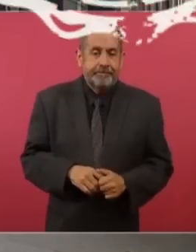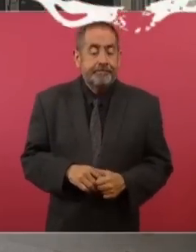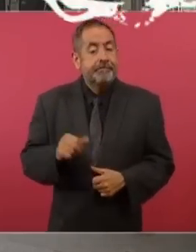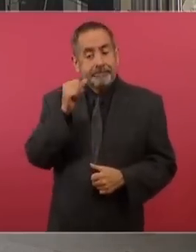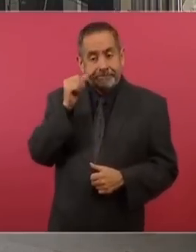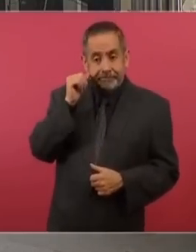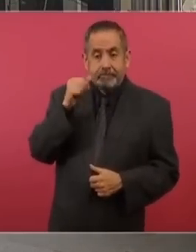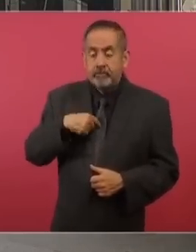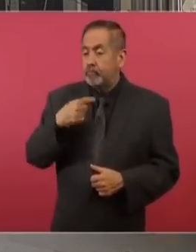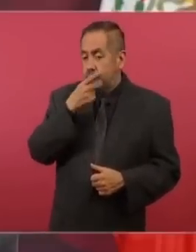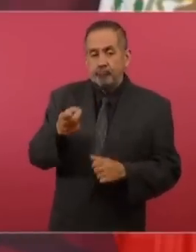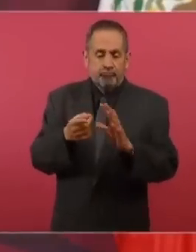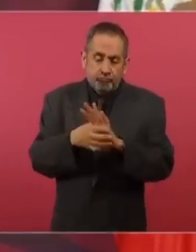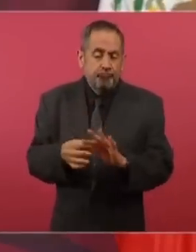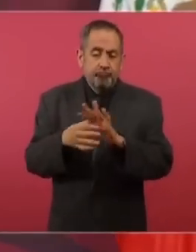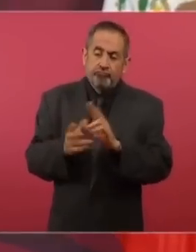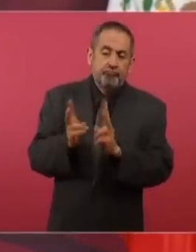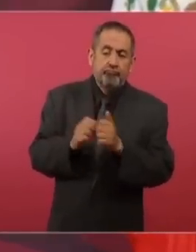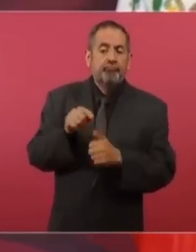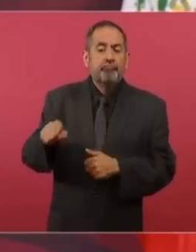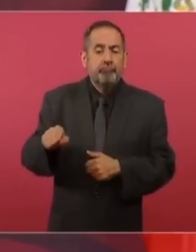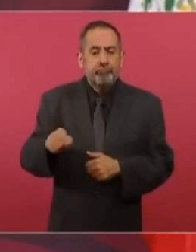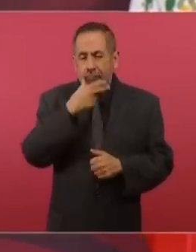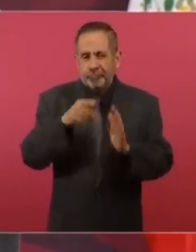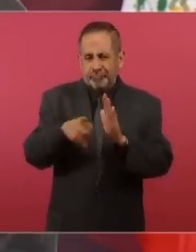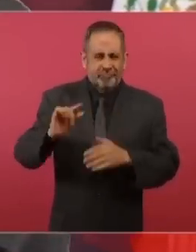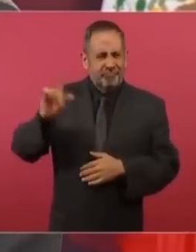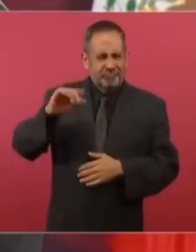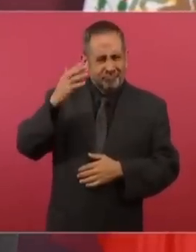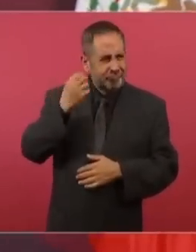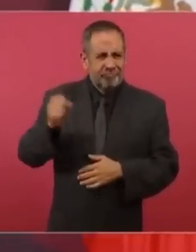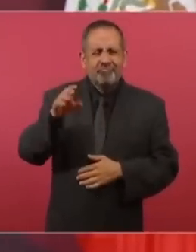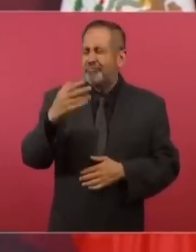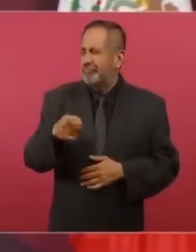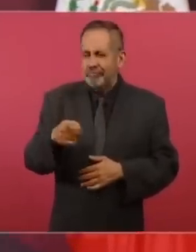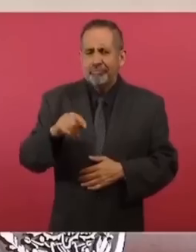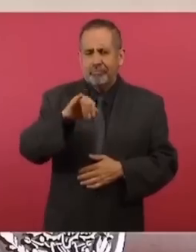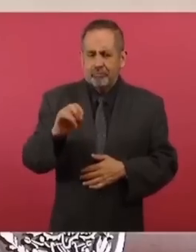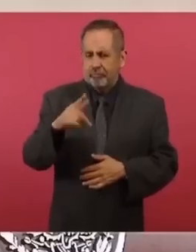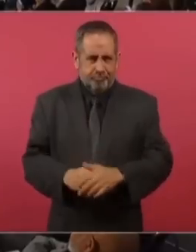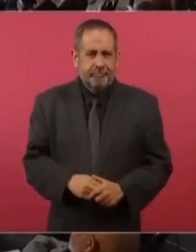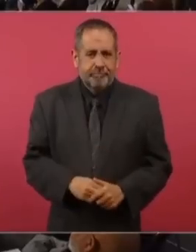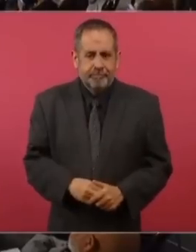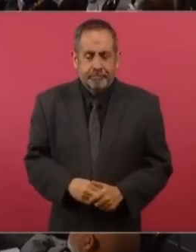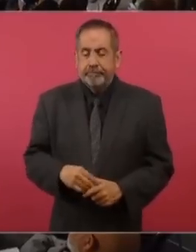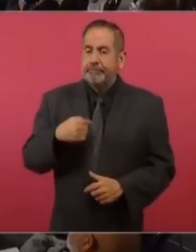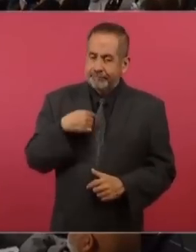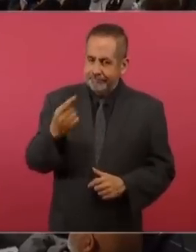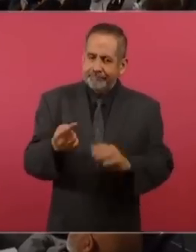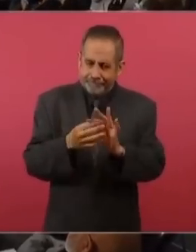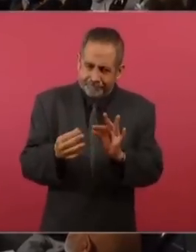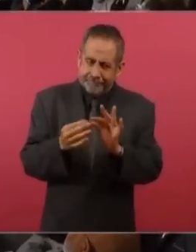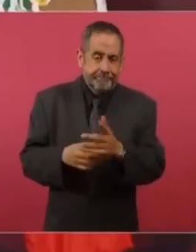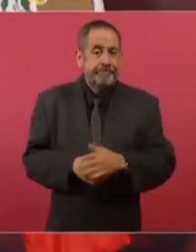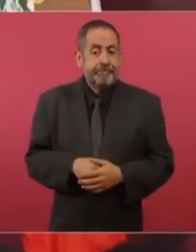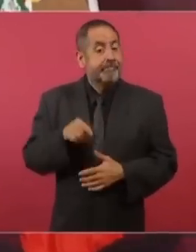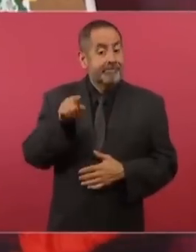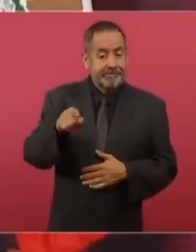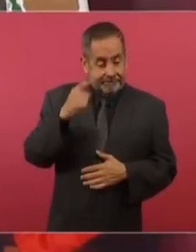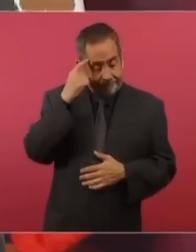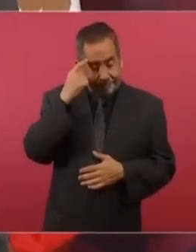Ayer le dije le expliqué a este periodista famoso, Jorge Ramos. Le expliqué que él